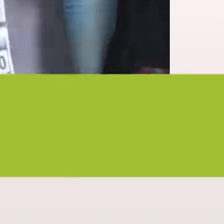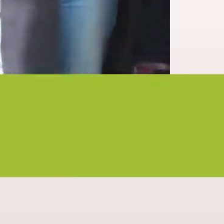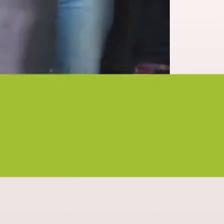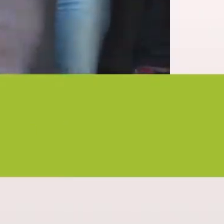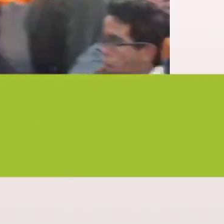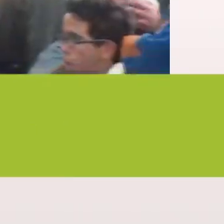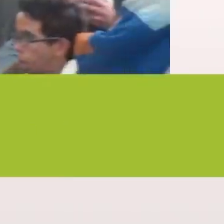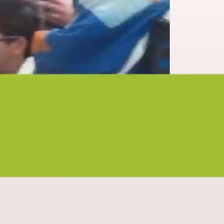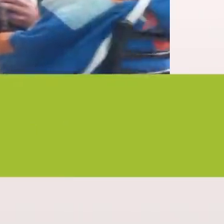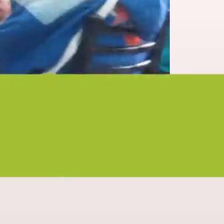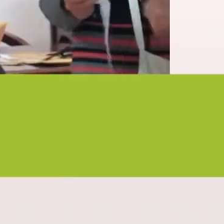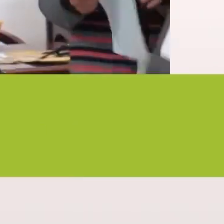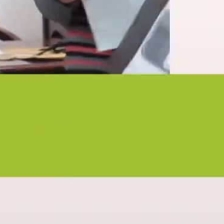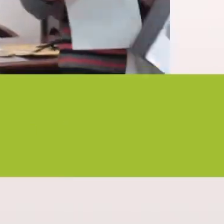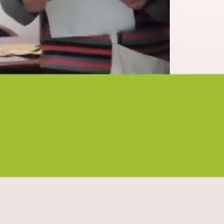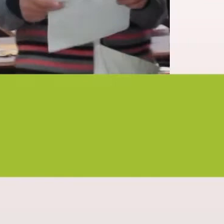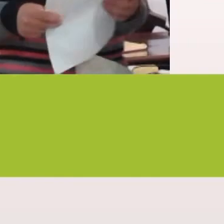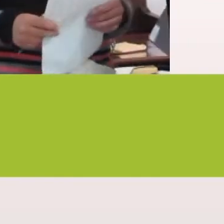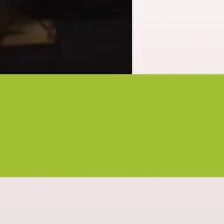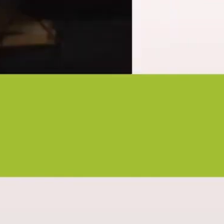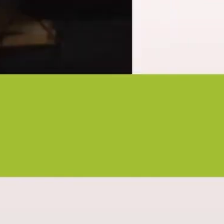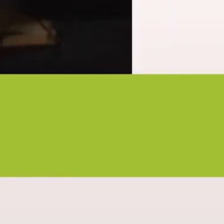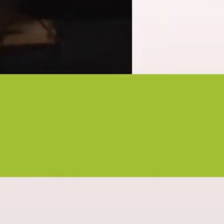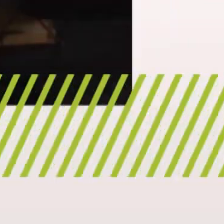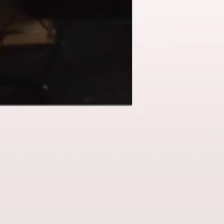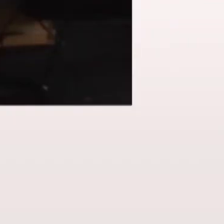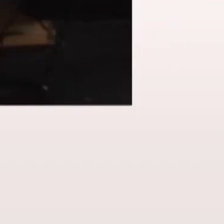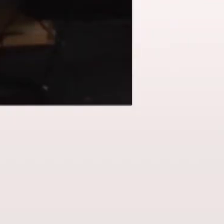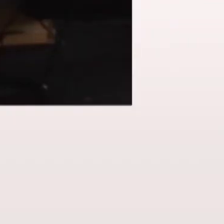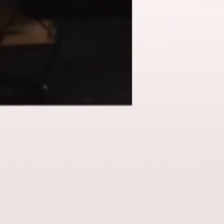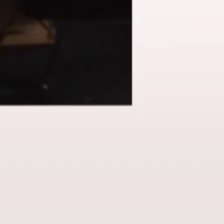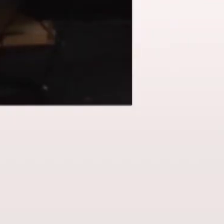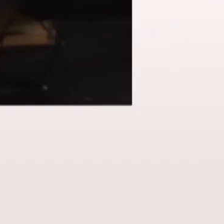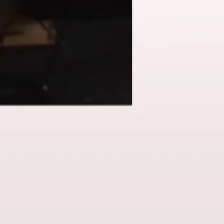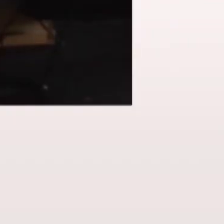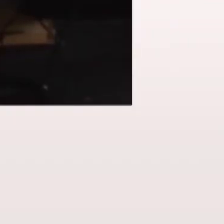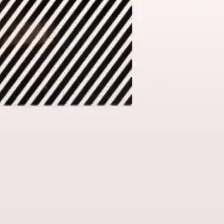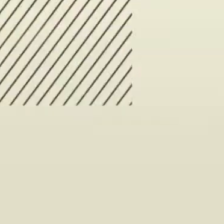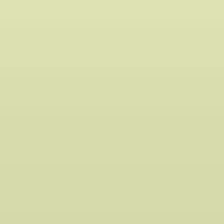dejemos de luchar por nuestras ideas y nuestros derechos. ¡Que vivan los jóvenes uruguayos! ¡Ahora!